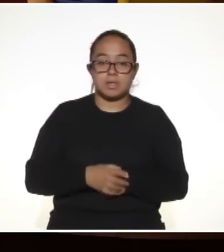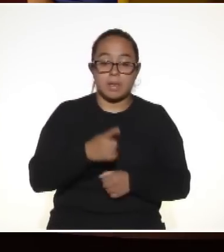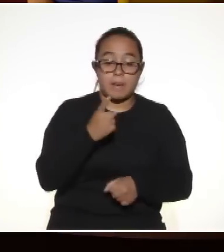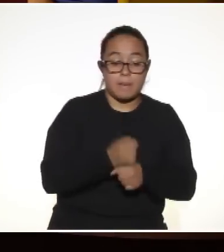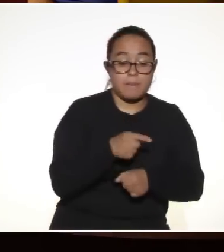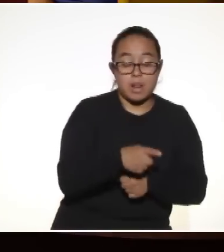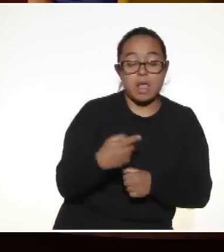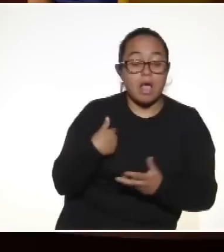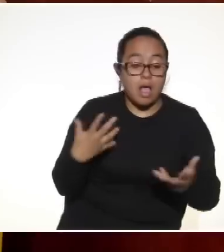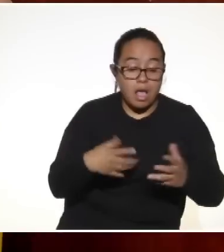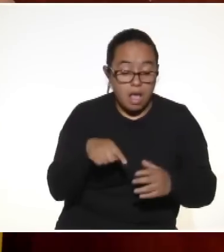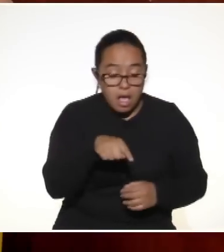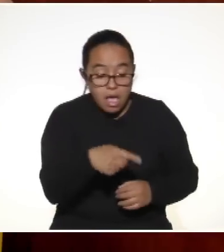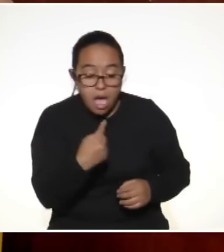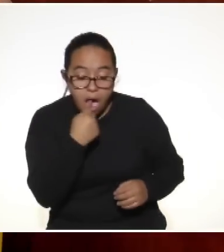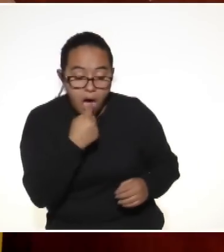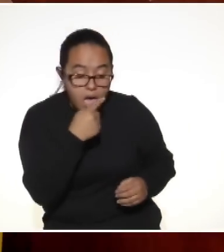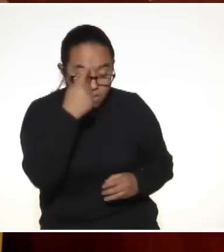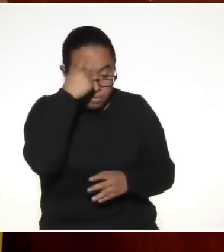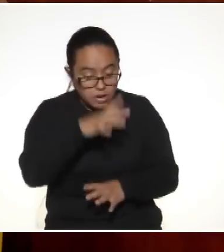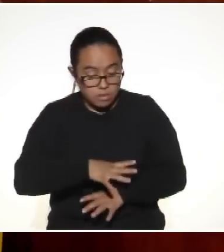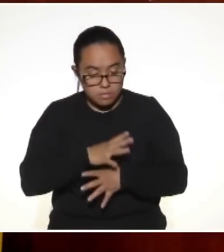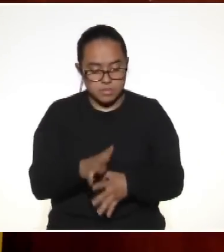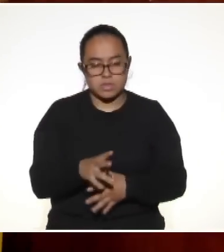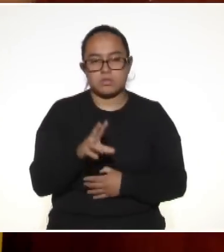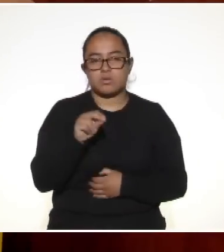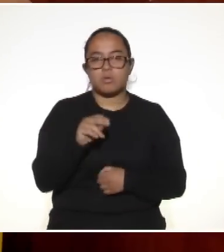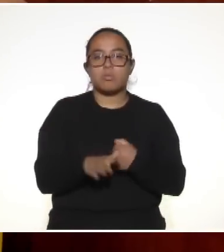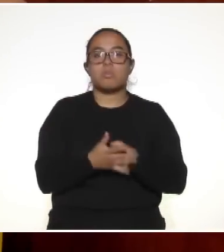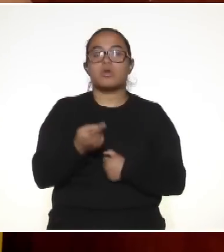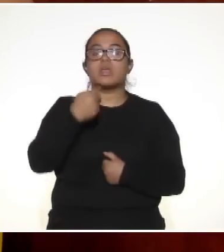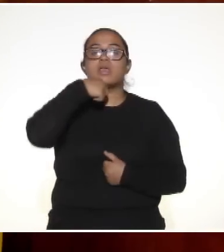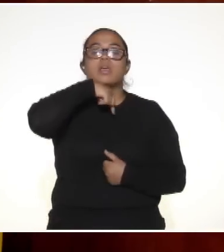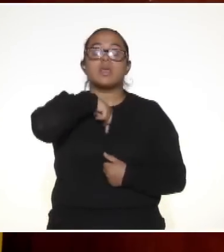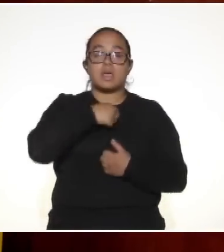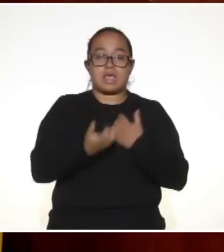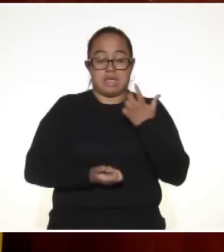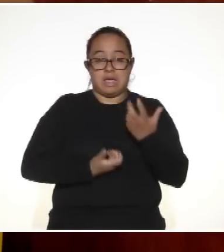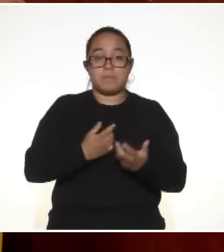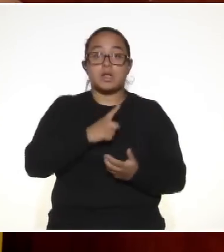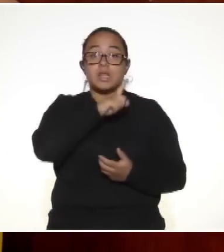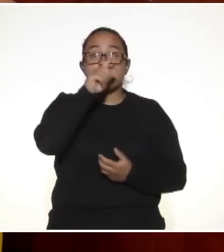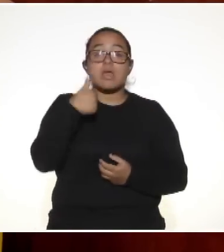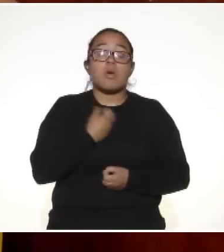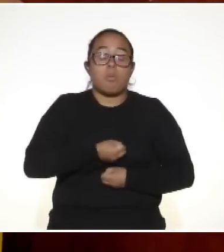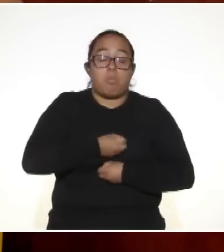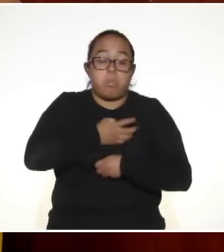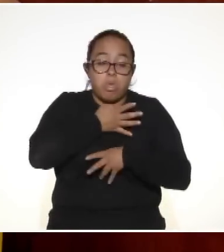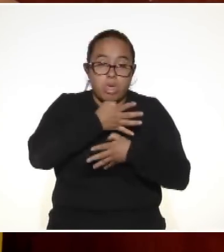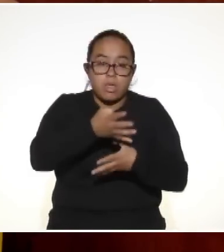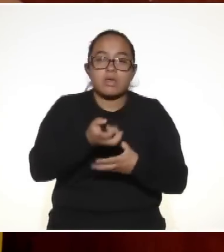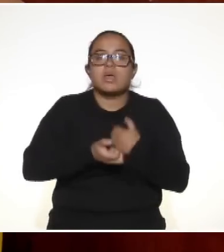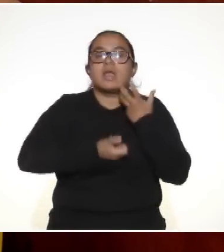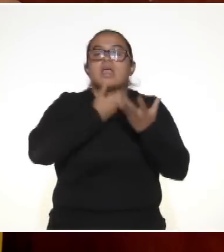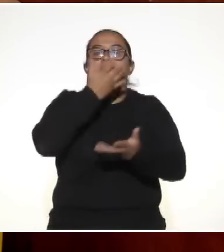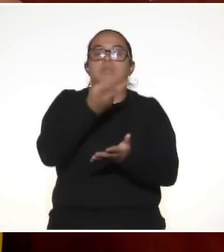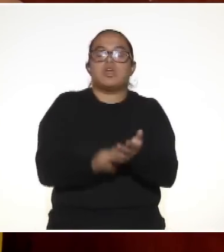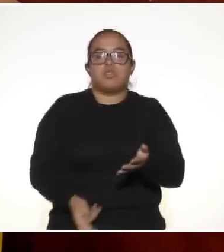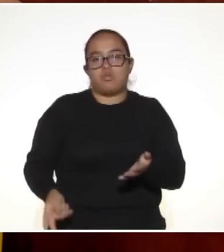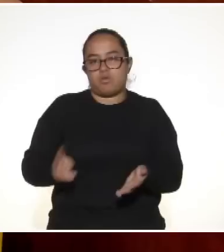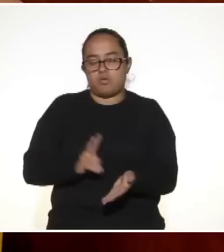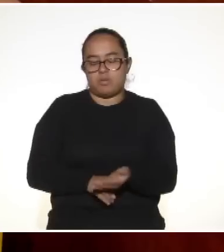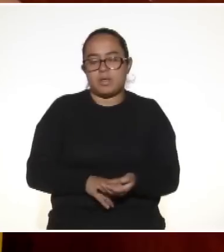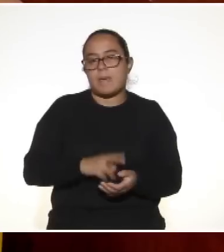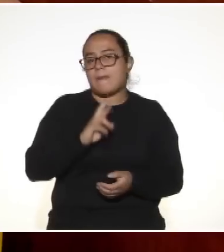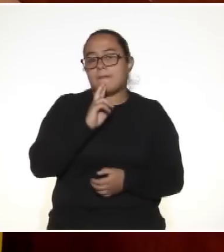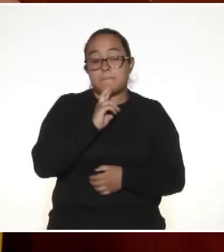el vómito. Eso es lo primero que tienen que hacer, porque el líquido quema de entrada y luego quema de salida. Entonces, cuando eso llega a suceder, lo que tienen que